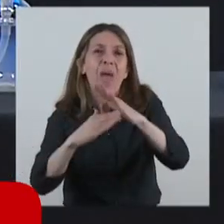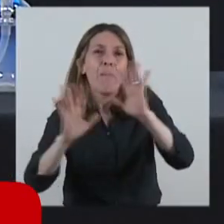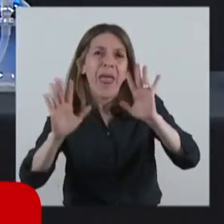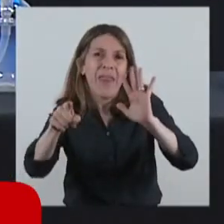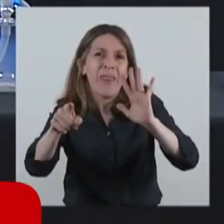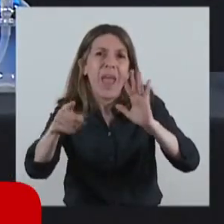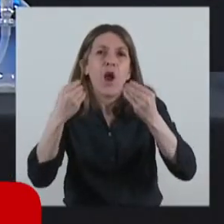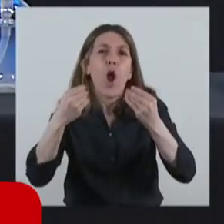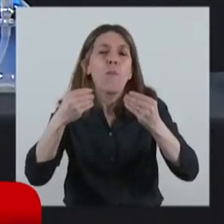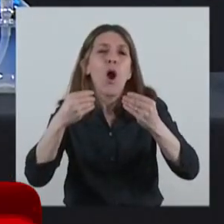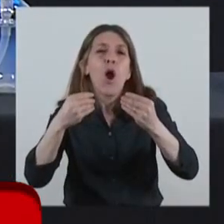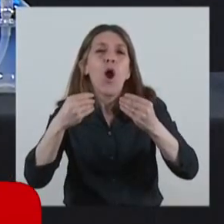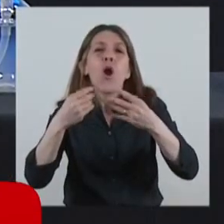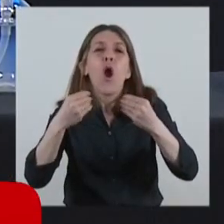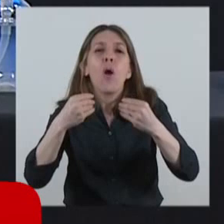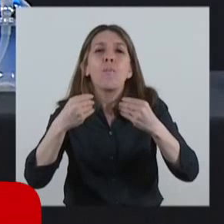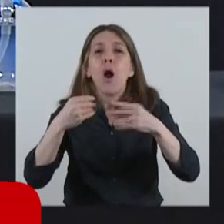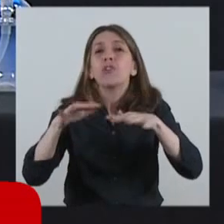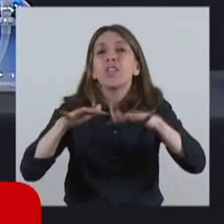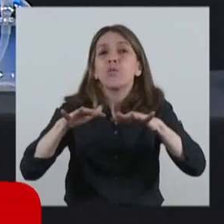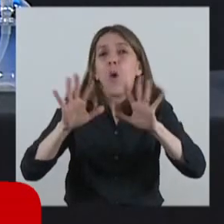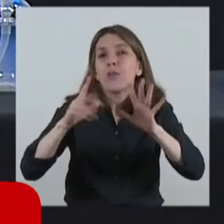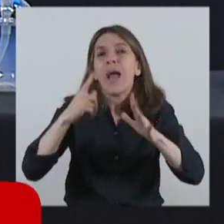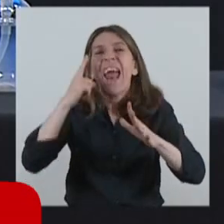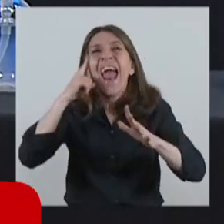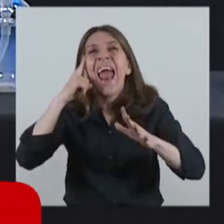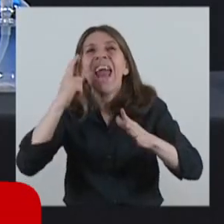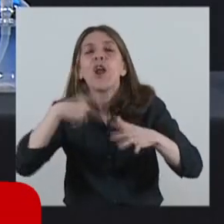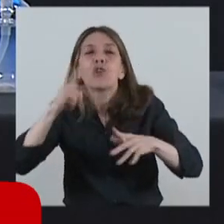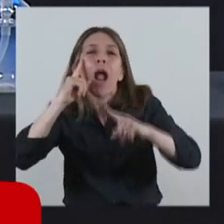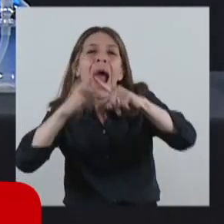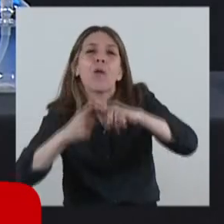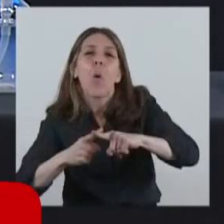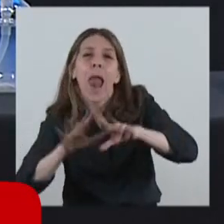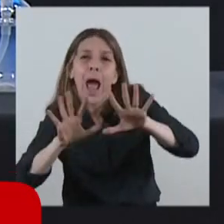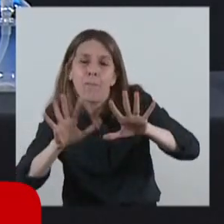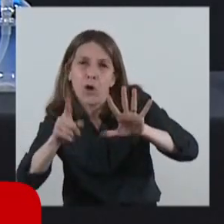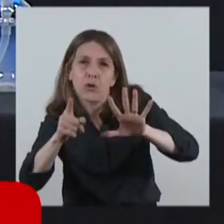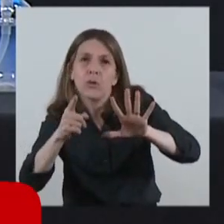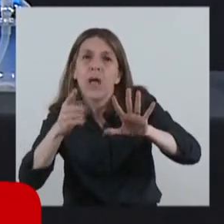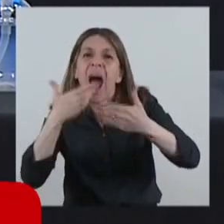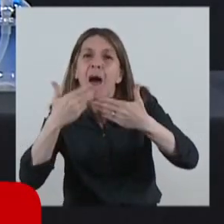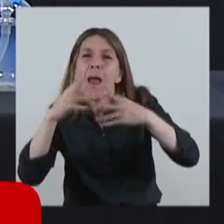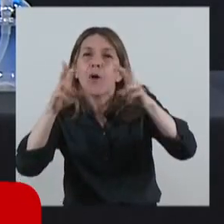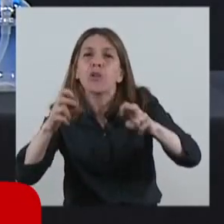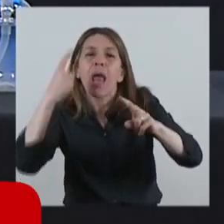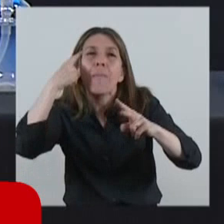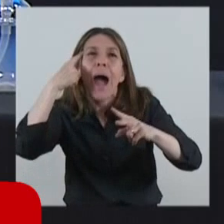a cuál era el escenario, cuál era la liquidación en el escenario alternativo. Entonces es hablar con respecto a algo que es